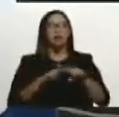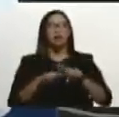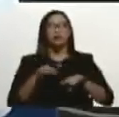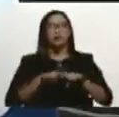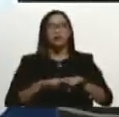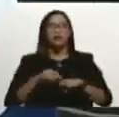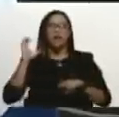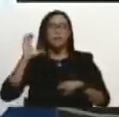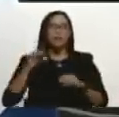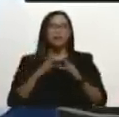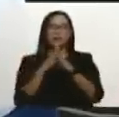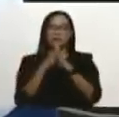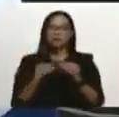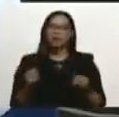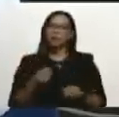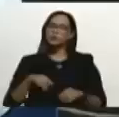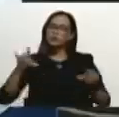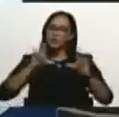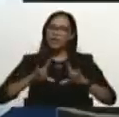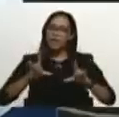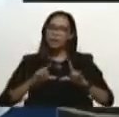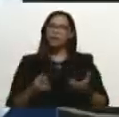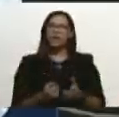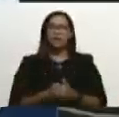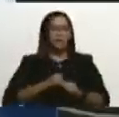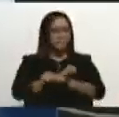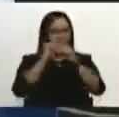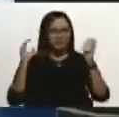el país que todos queremos cada mañana que nos